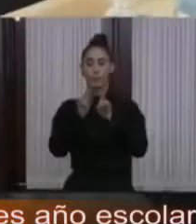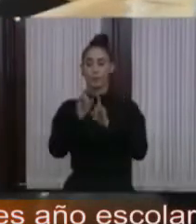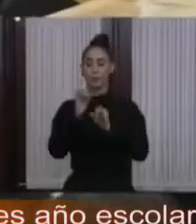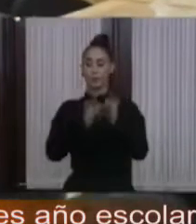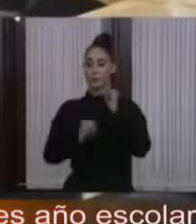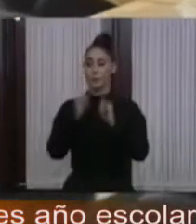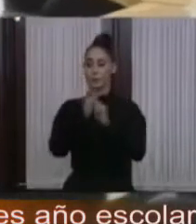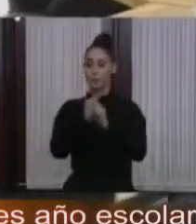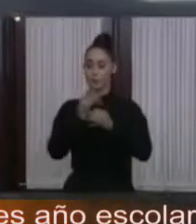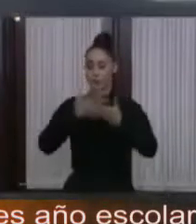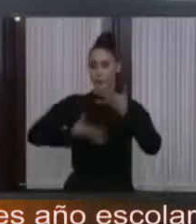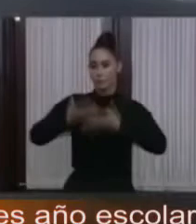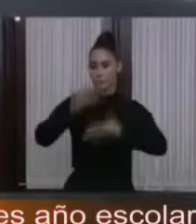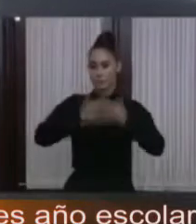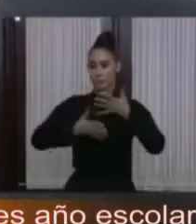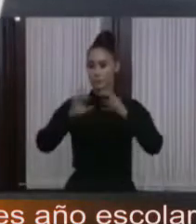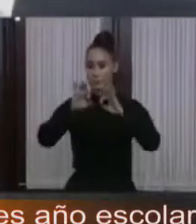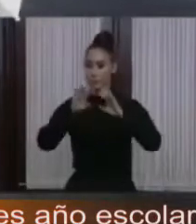televisión